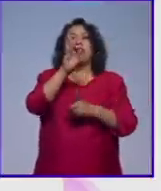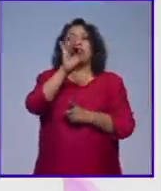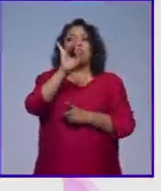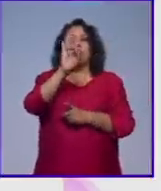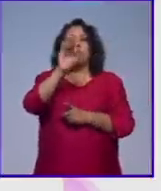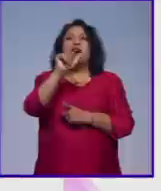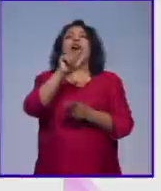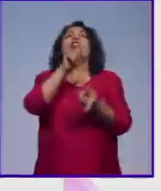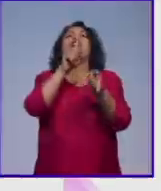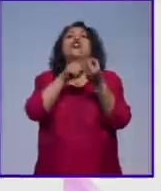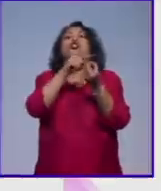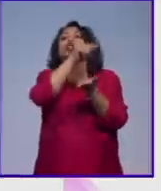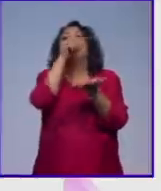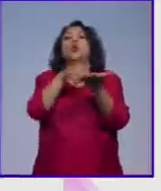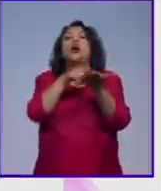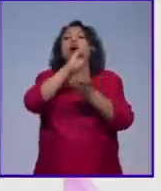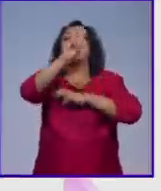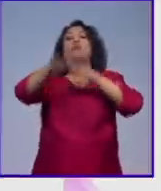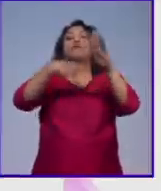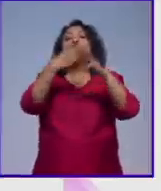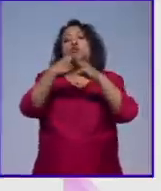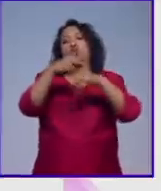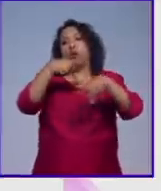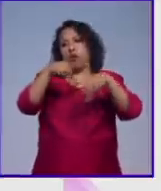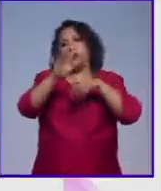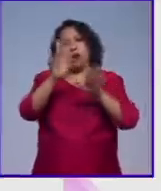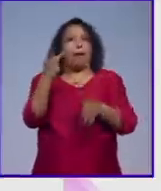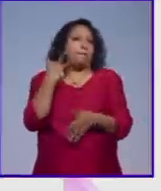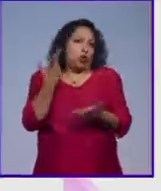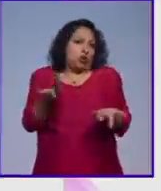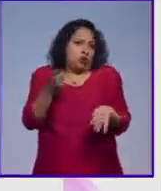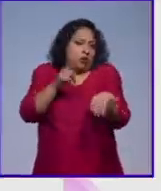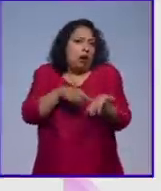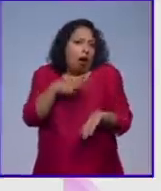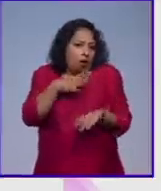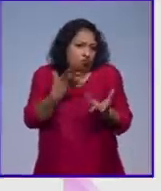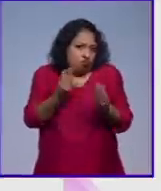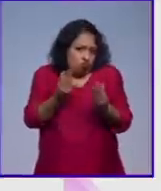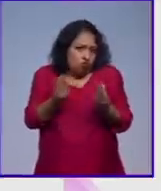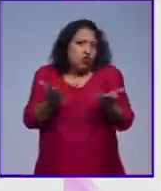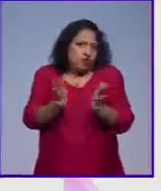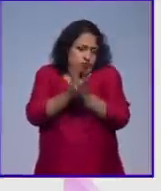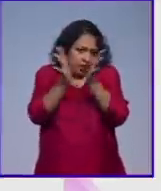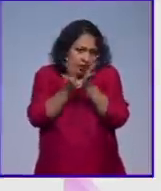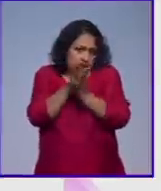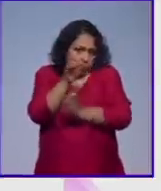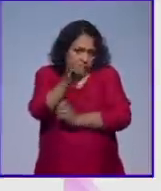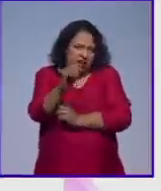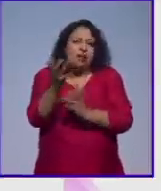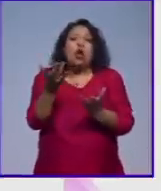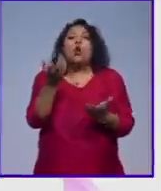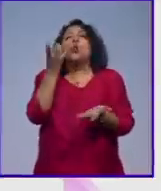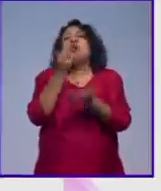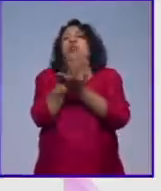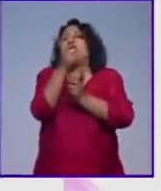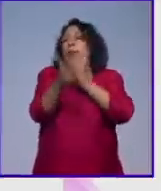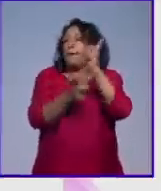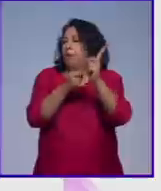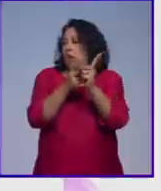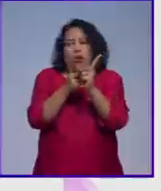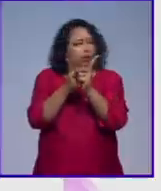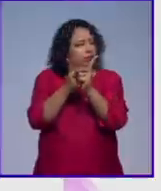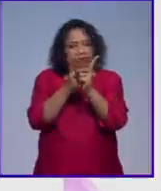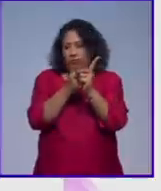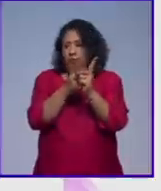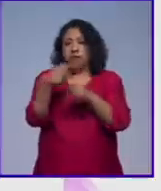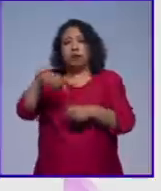determine dónde se va a celebrar una Copa del Mundo, ya es un acto político, ya hay muchas cosas que tienen que ver, entonces no es puramente deporte. En